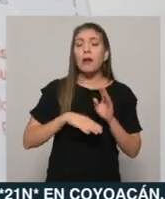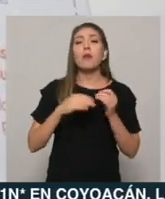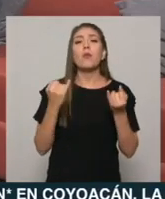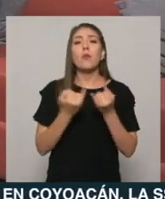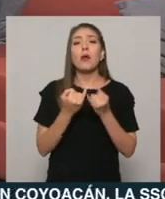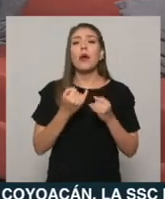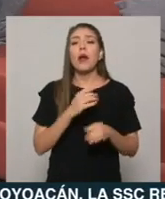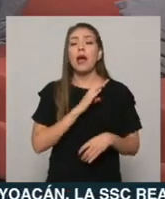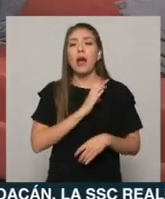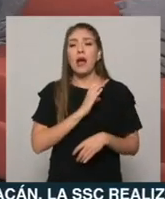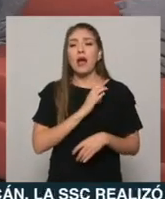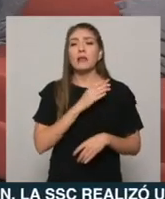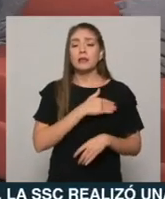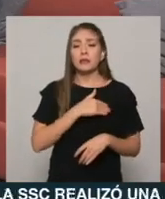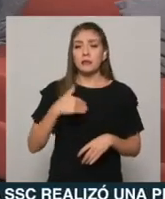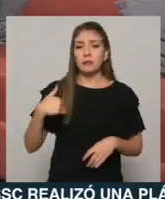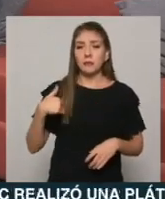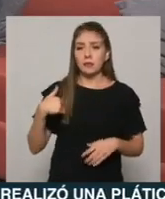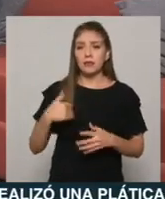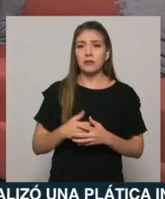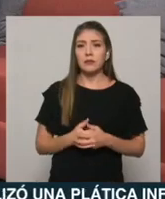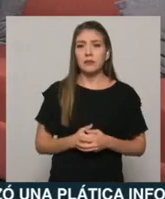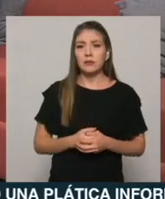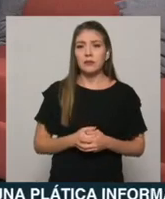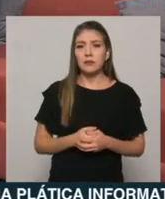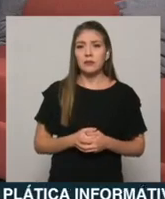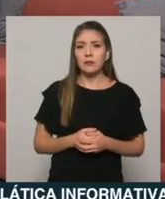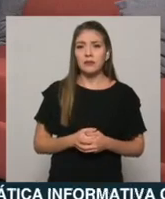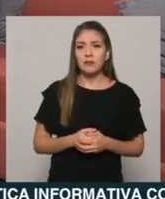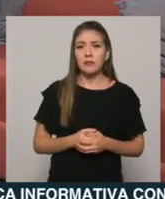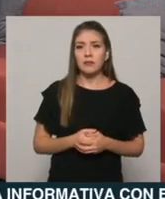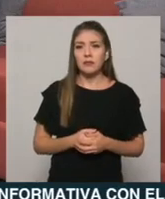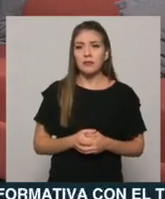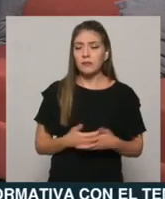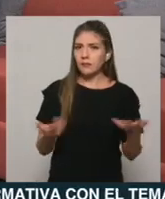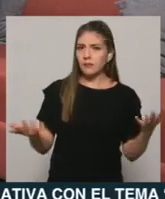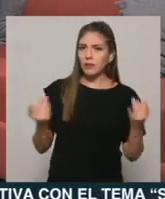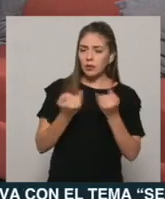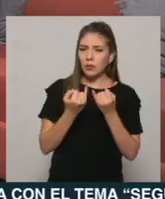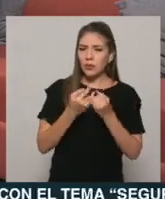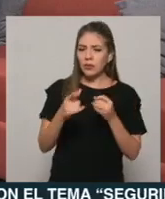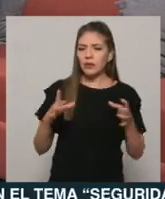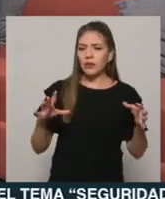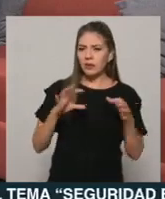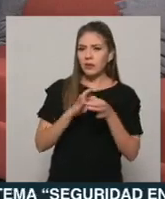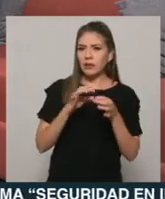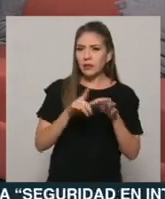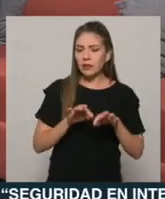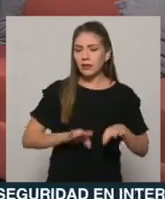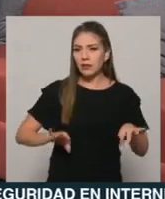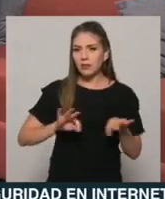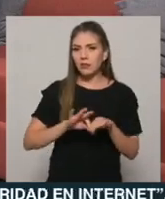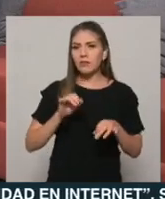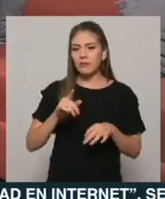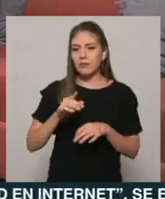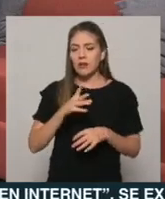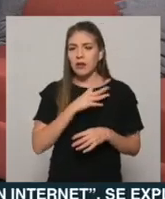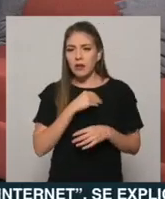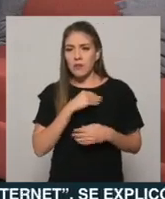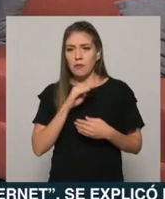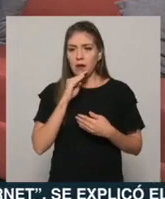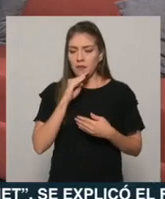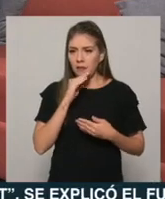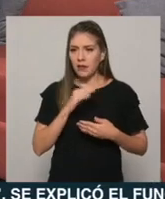para la familia el vínculo, doctor, que es algo fundamental entre el hijo y la madre. Claro, y se fomenta mucho también que haya